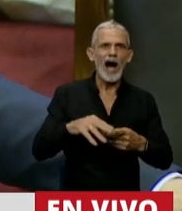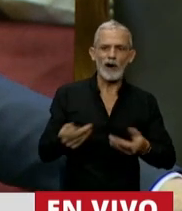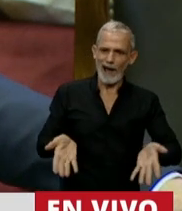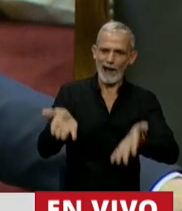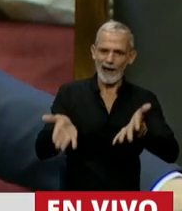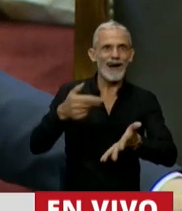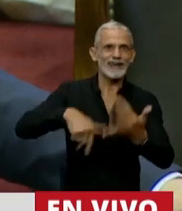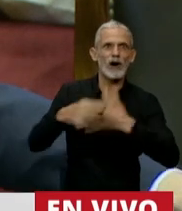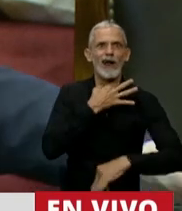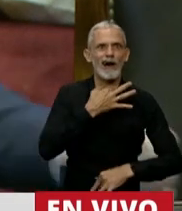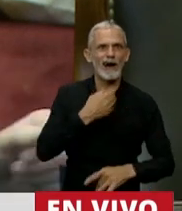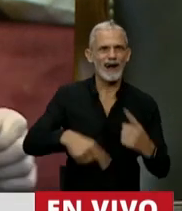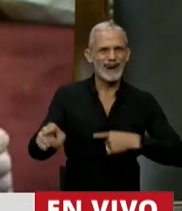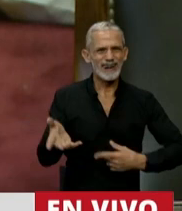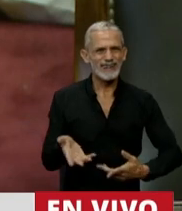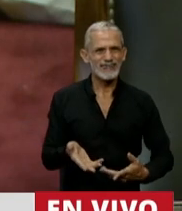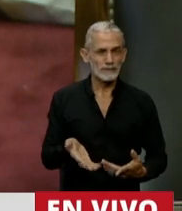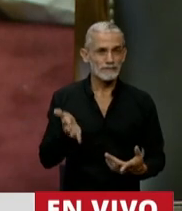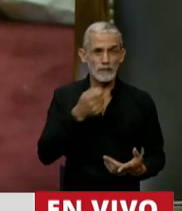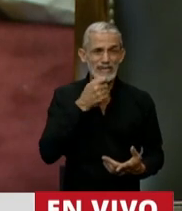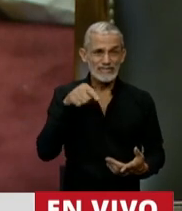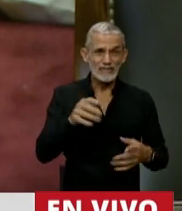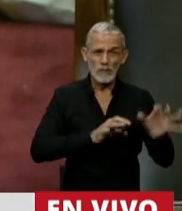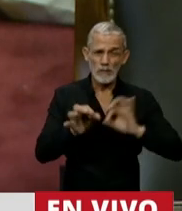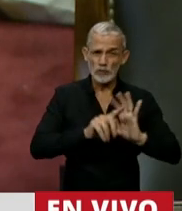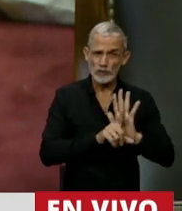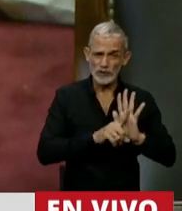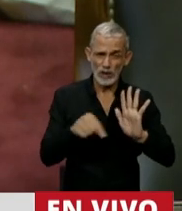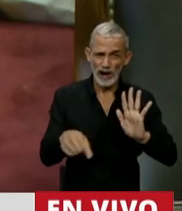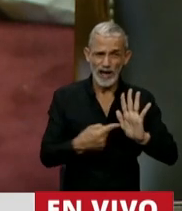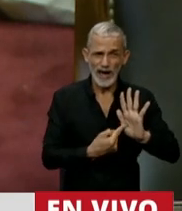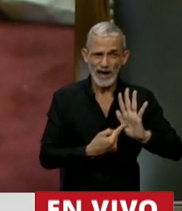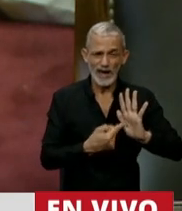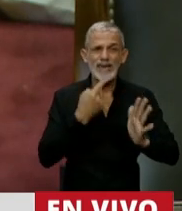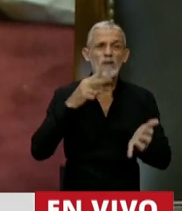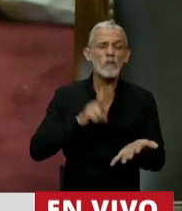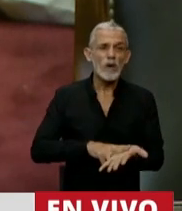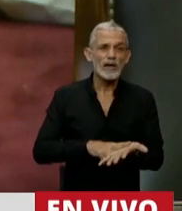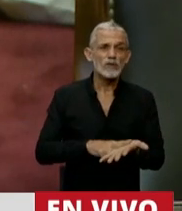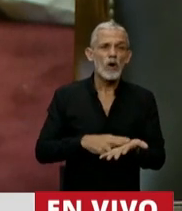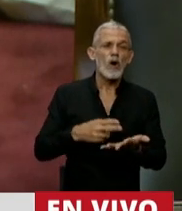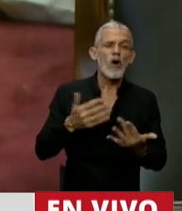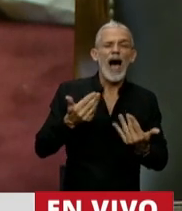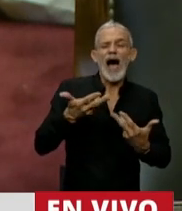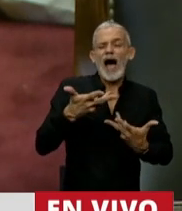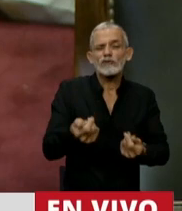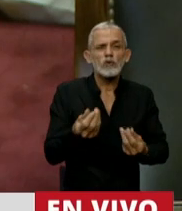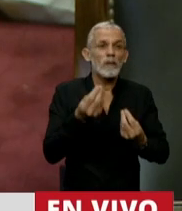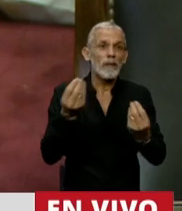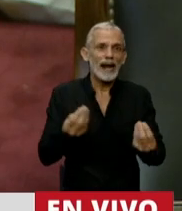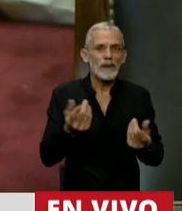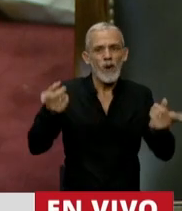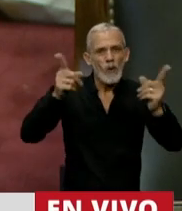asfixiados ni del señor presidente si este si este impuesto sirviese para